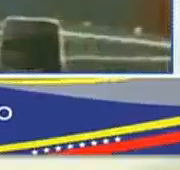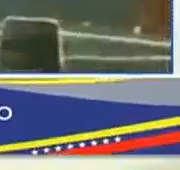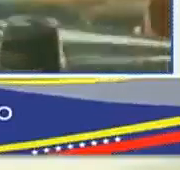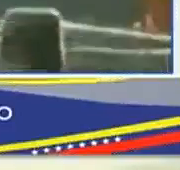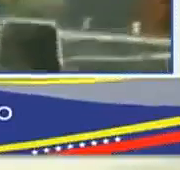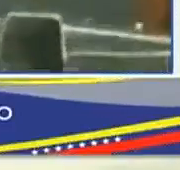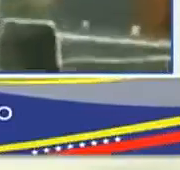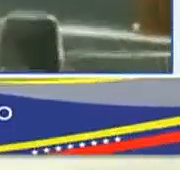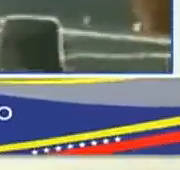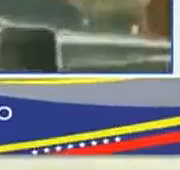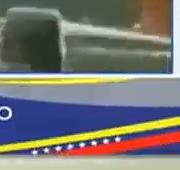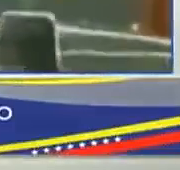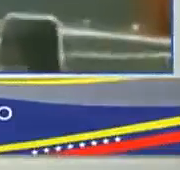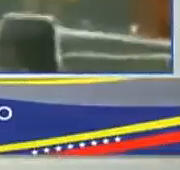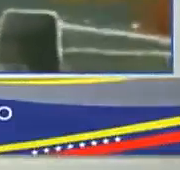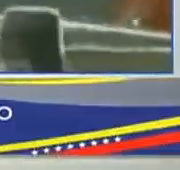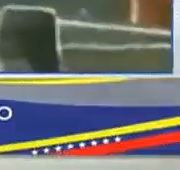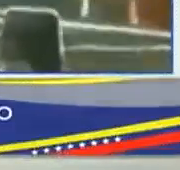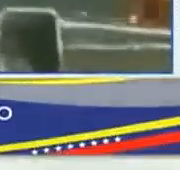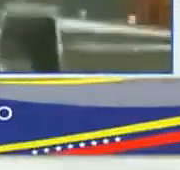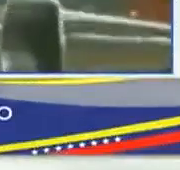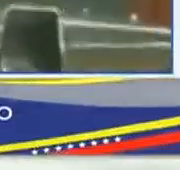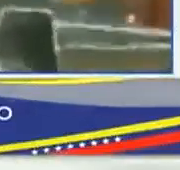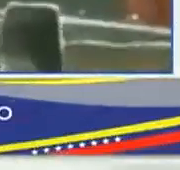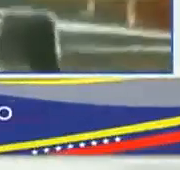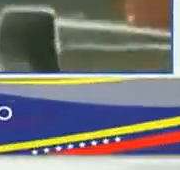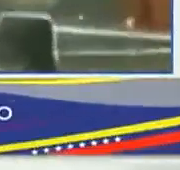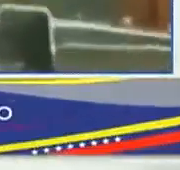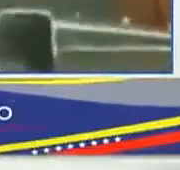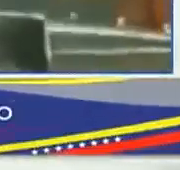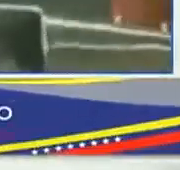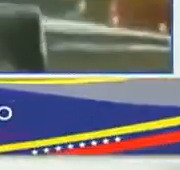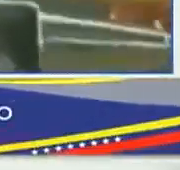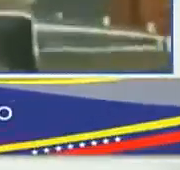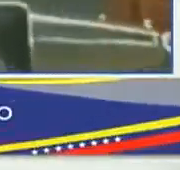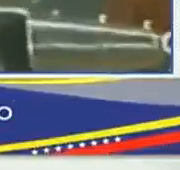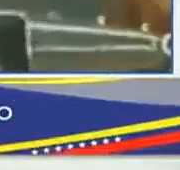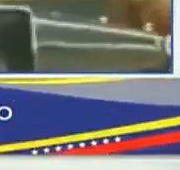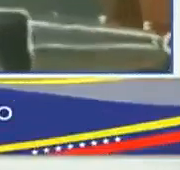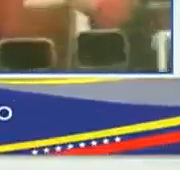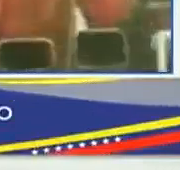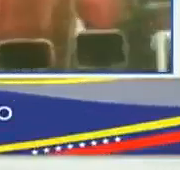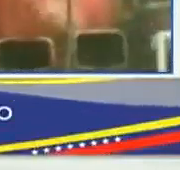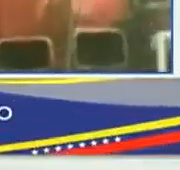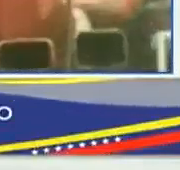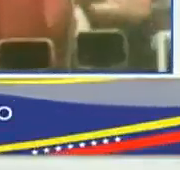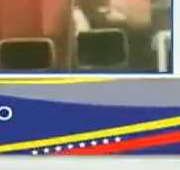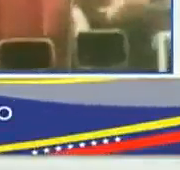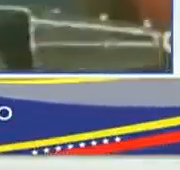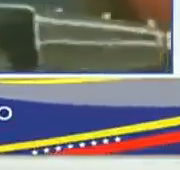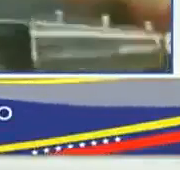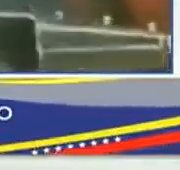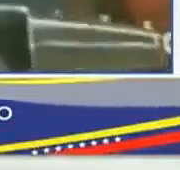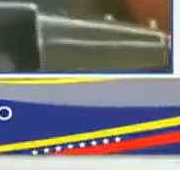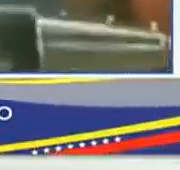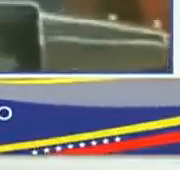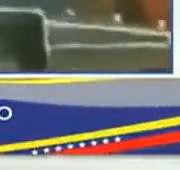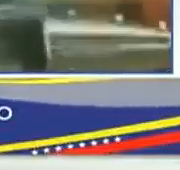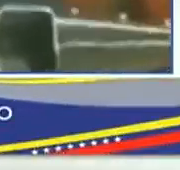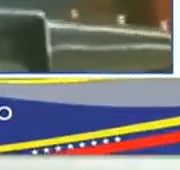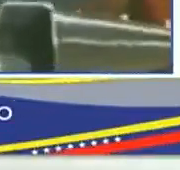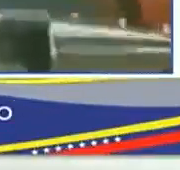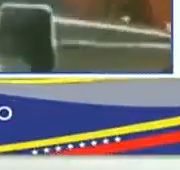Le agradezco su mensaje a José Mangual Jr. Ojalá pudiera venir al Festival de la Salsa. Hay